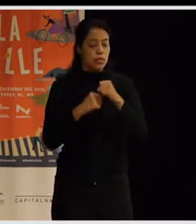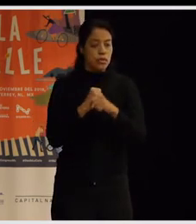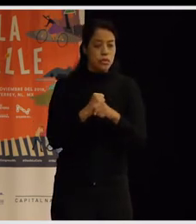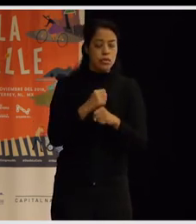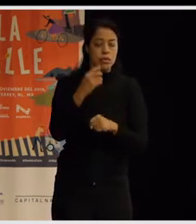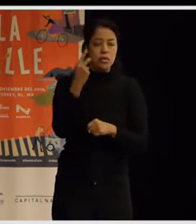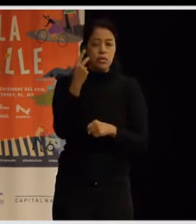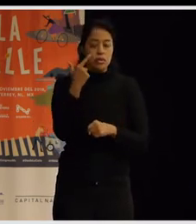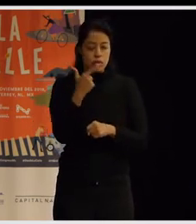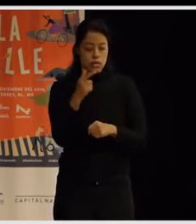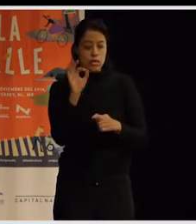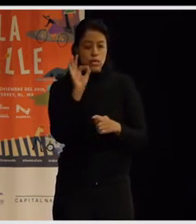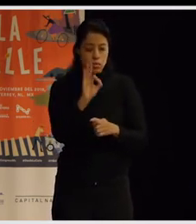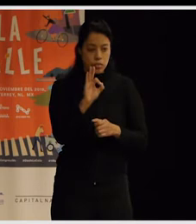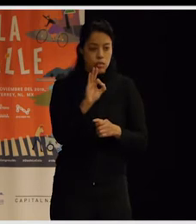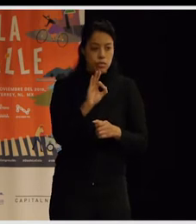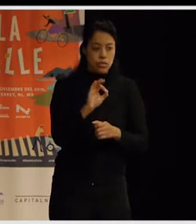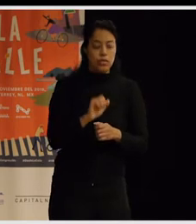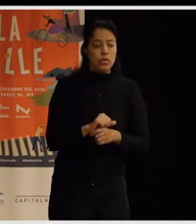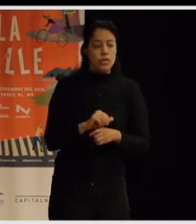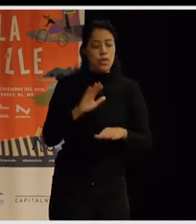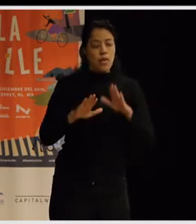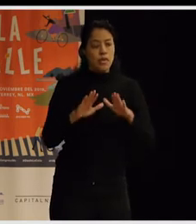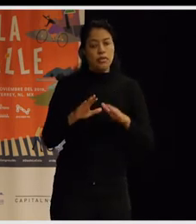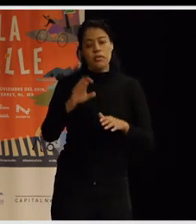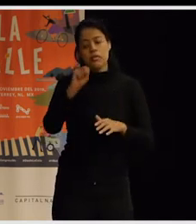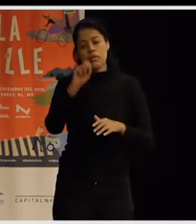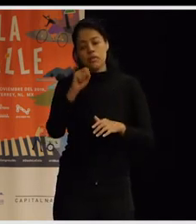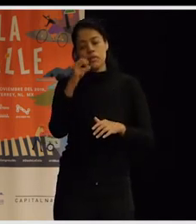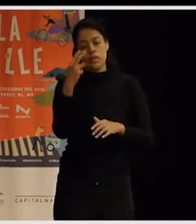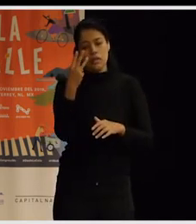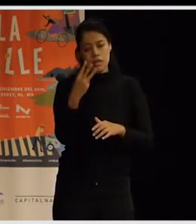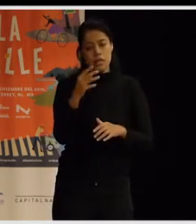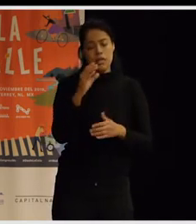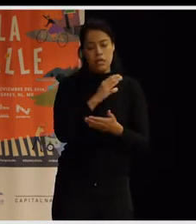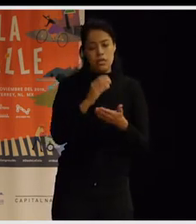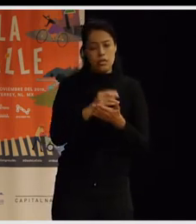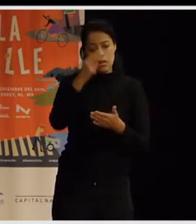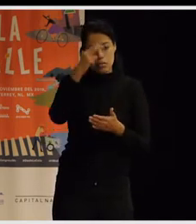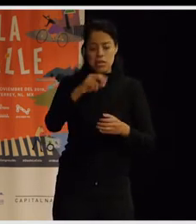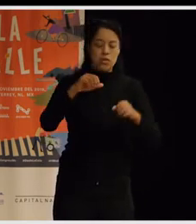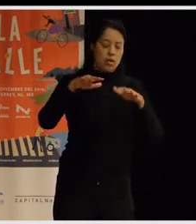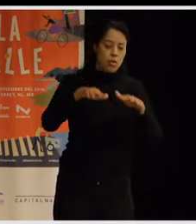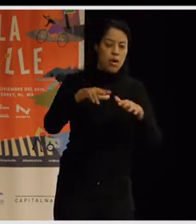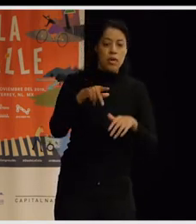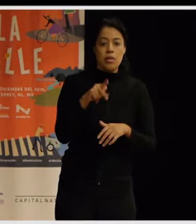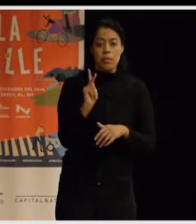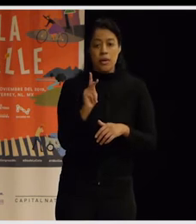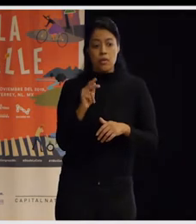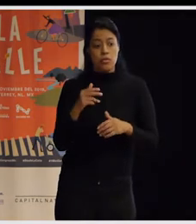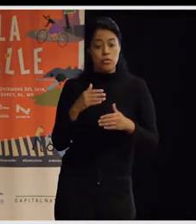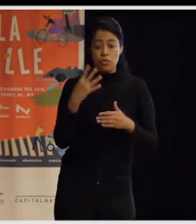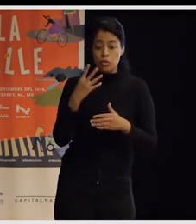puntos en el ranking de ciclos ciudades que son 100 puntos ciudad de méxico tiene 63 que pues obviamente es la más pregona no pero nosotros pasamos en